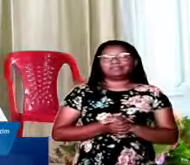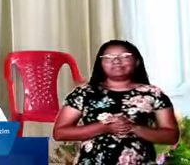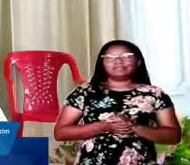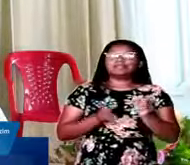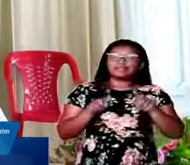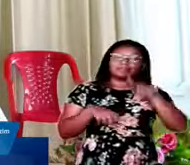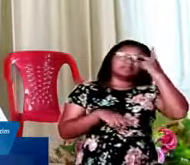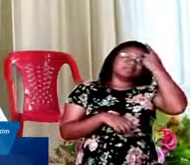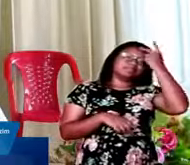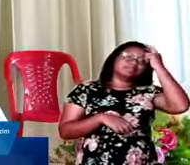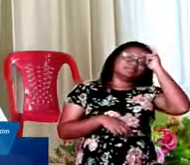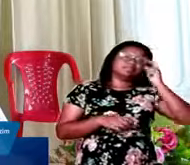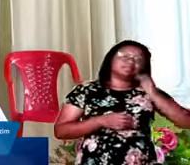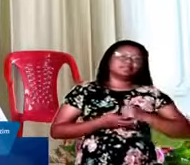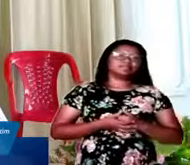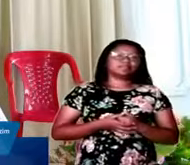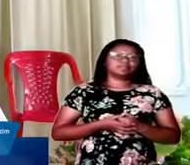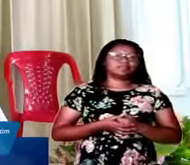Se llama